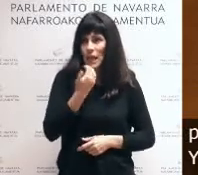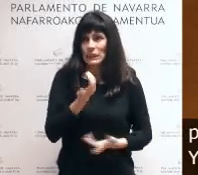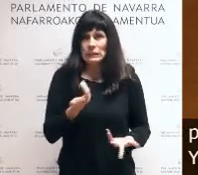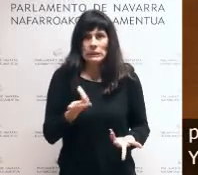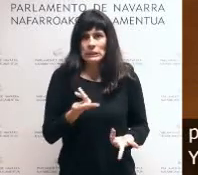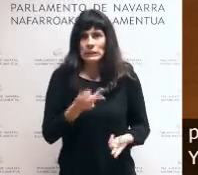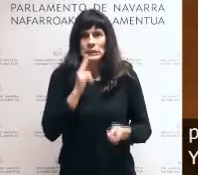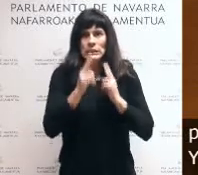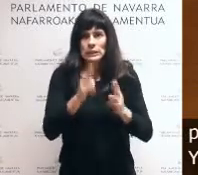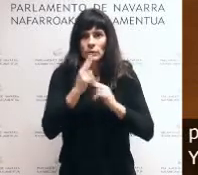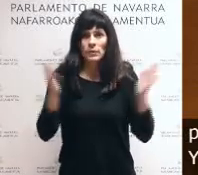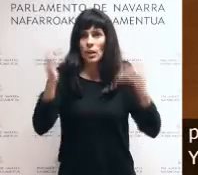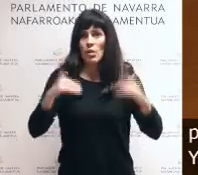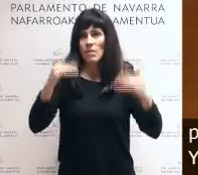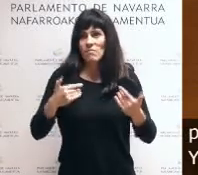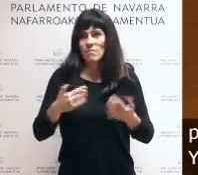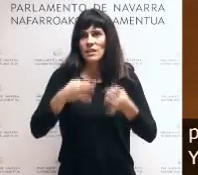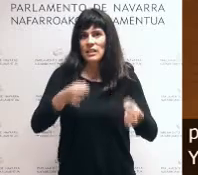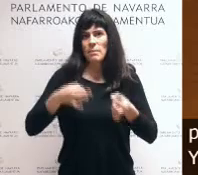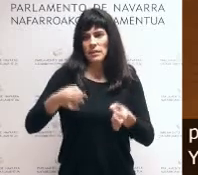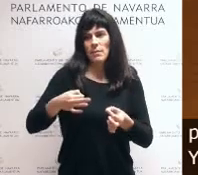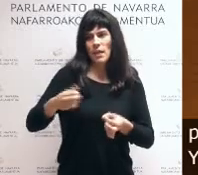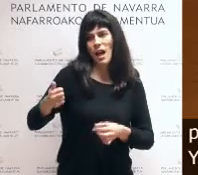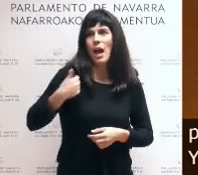siempre recurren a lo mismo, a idear un enemigo